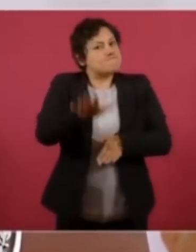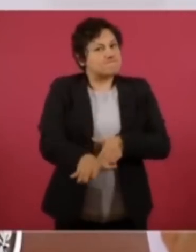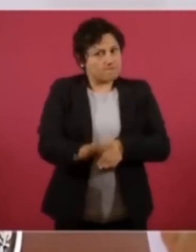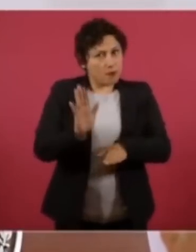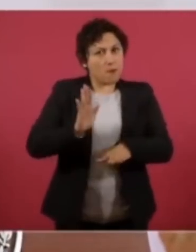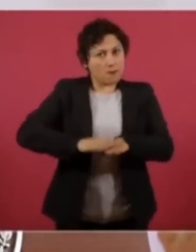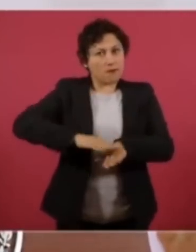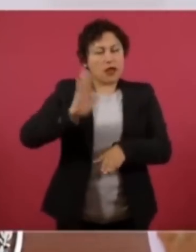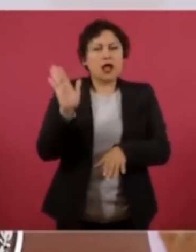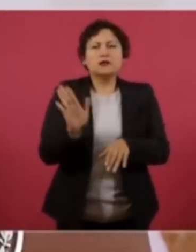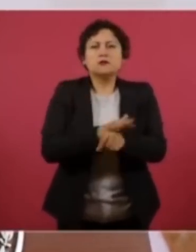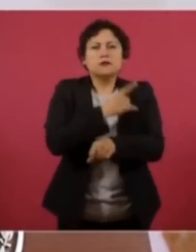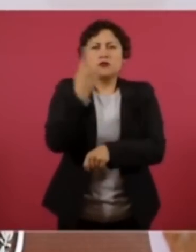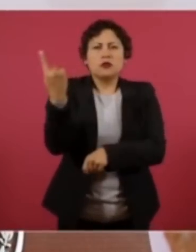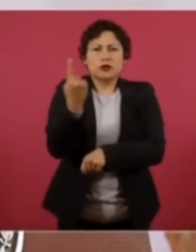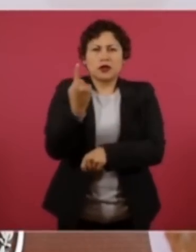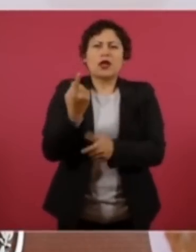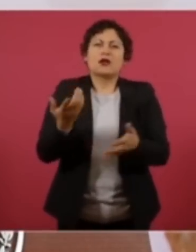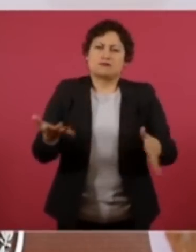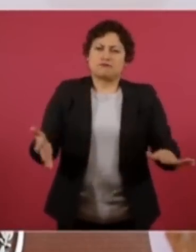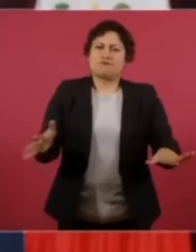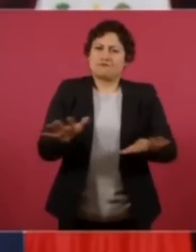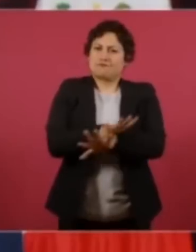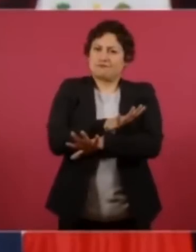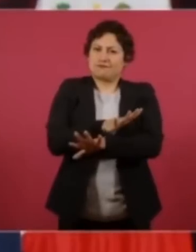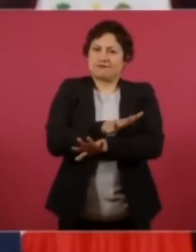como antes.